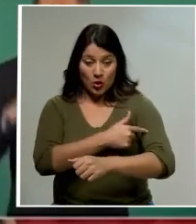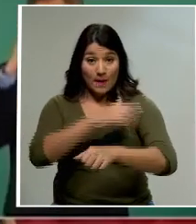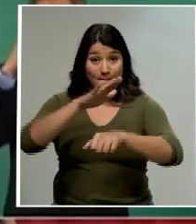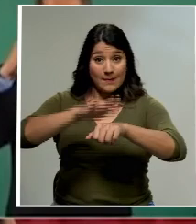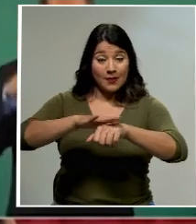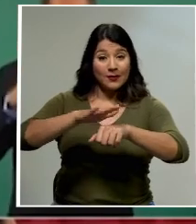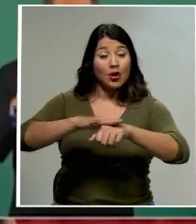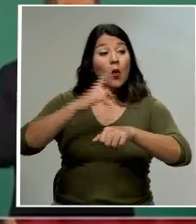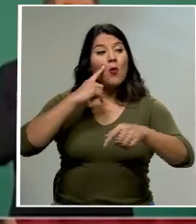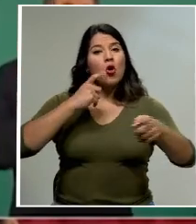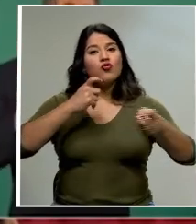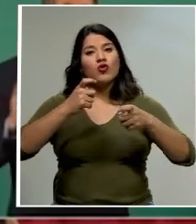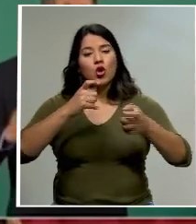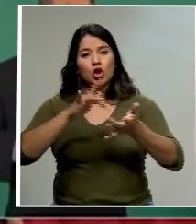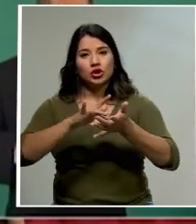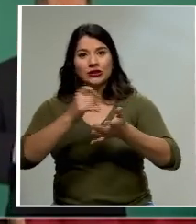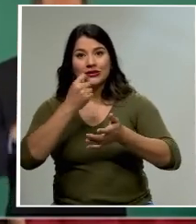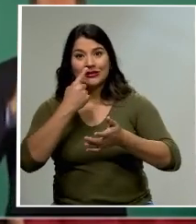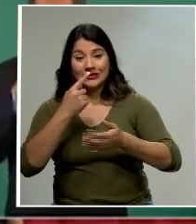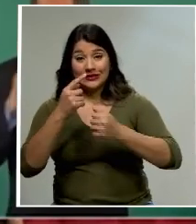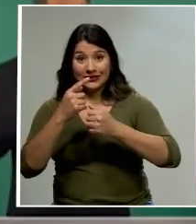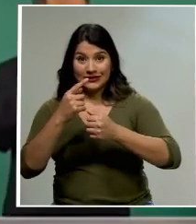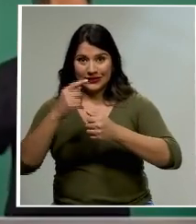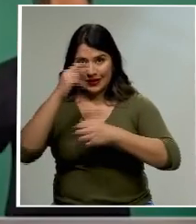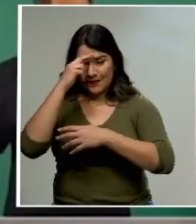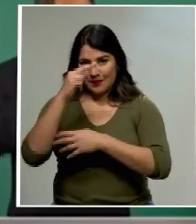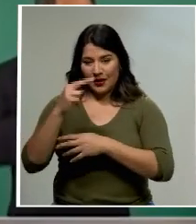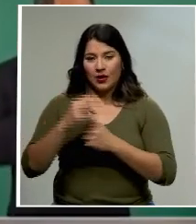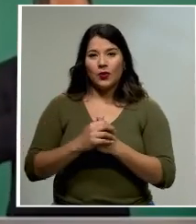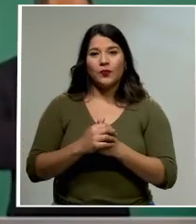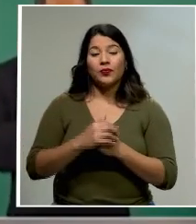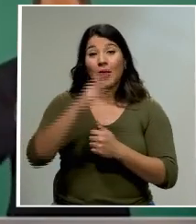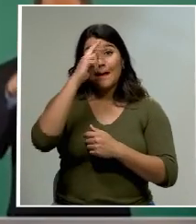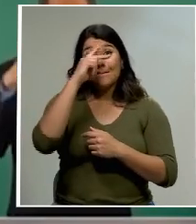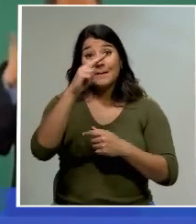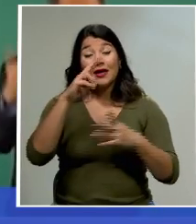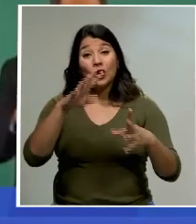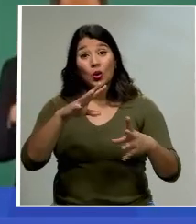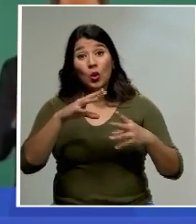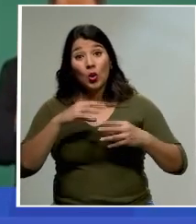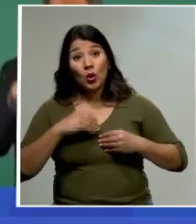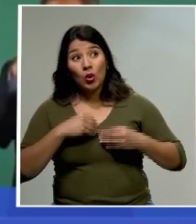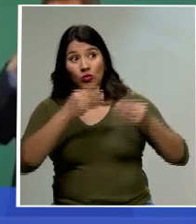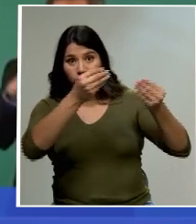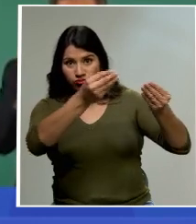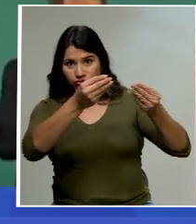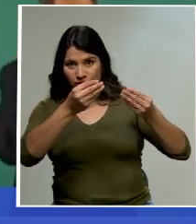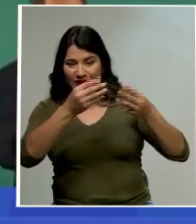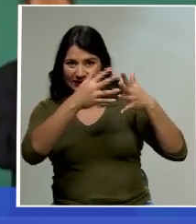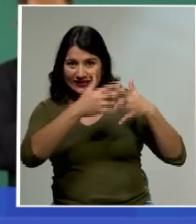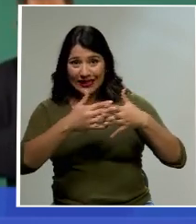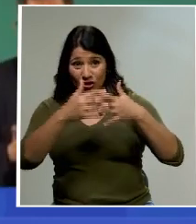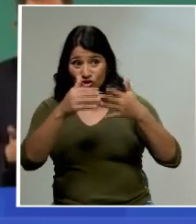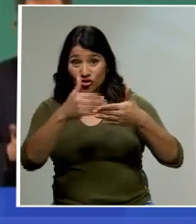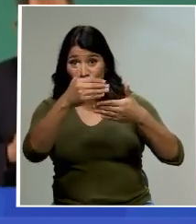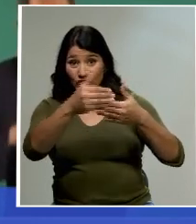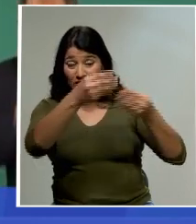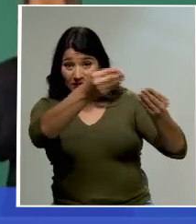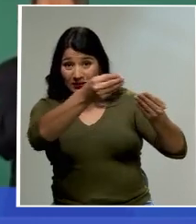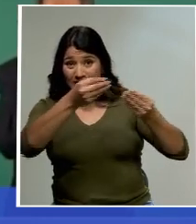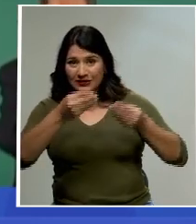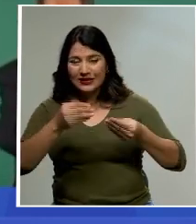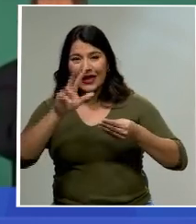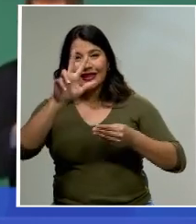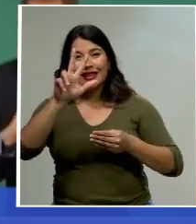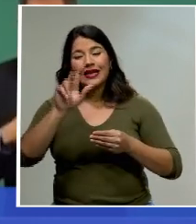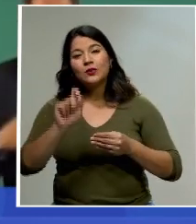de medicamentos del país latinoamericano. Que México recibirá o va a enviar Estados Unidos a México 3,5